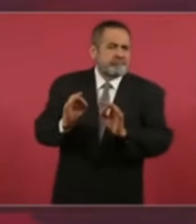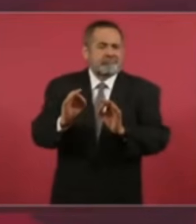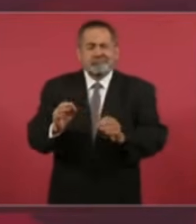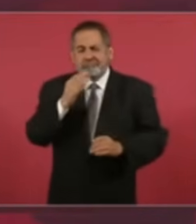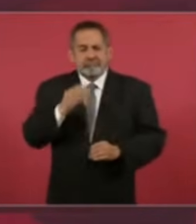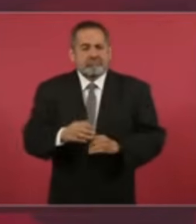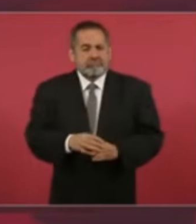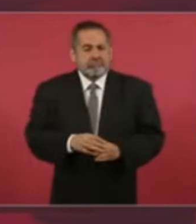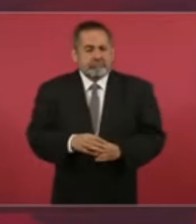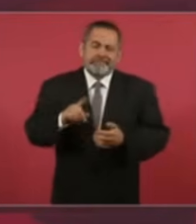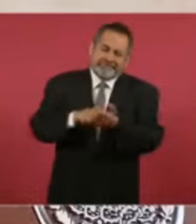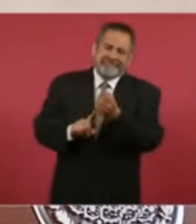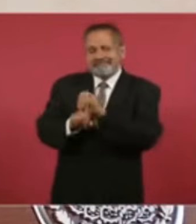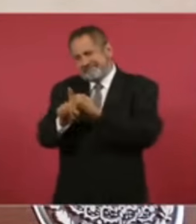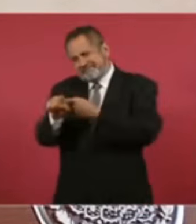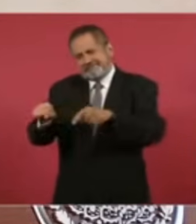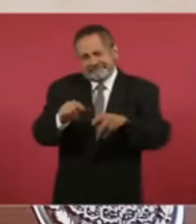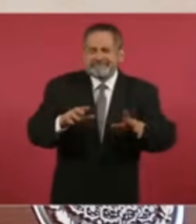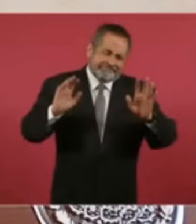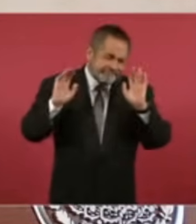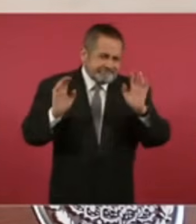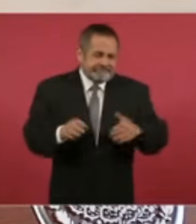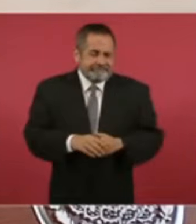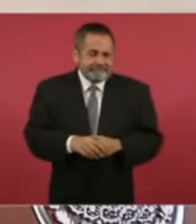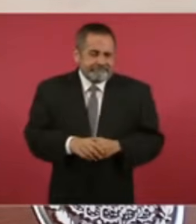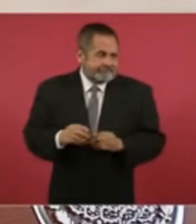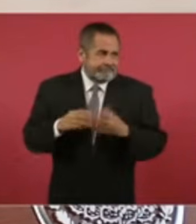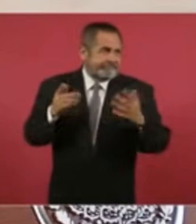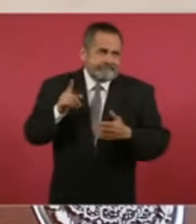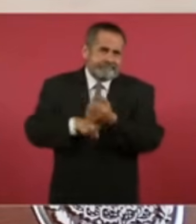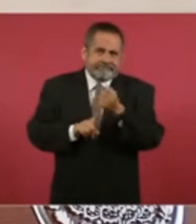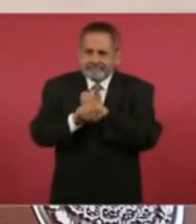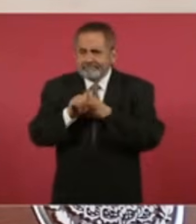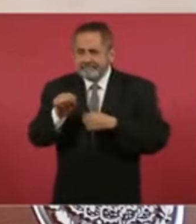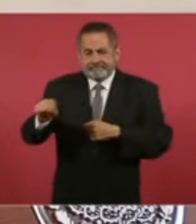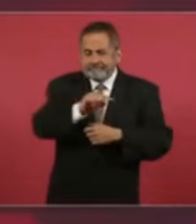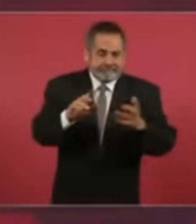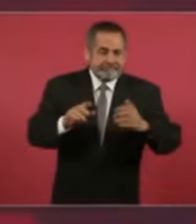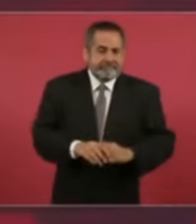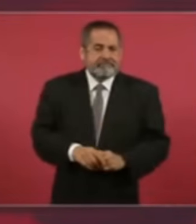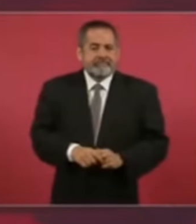sí hay problemas, ¿no? ¿Cómo no? Lo que más